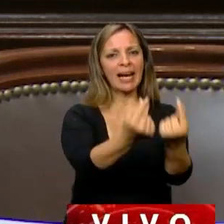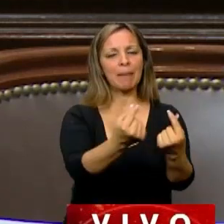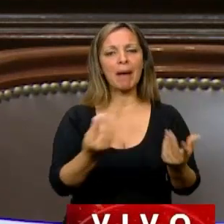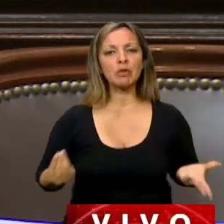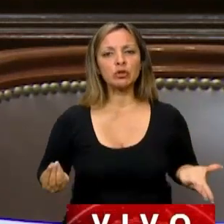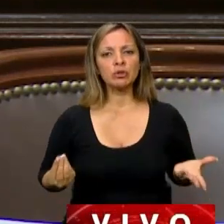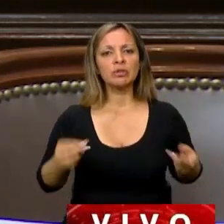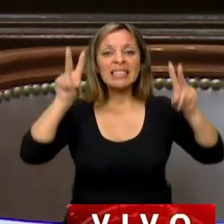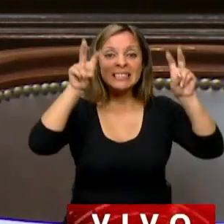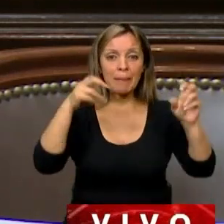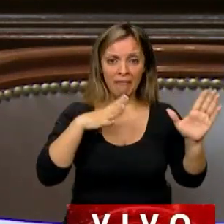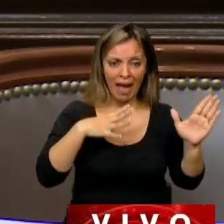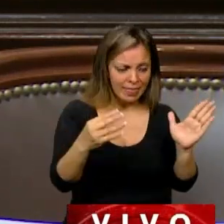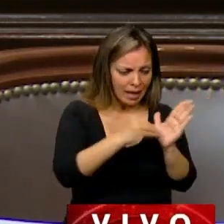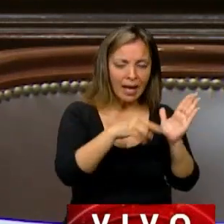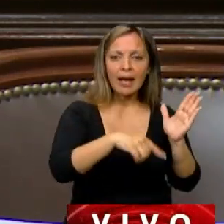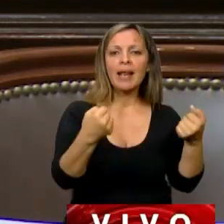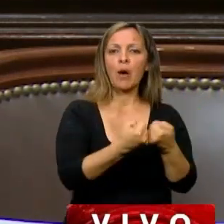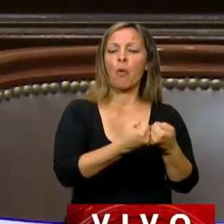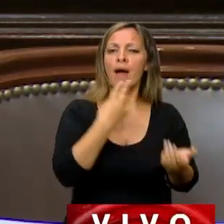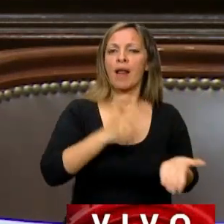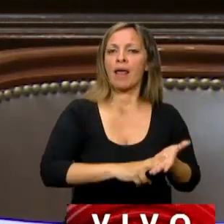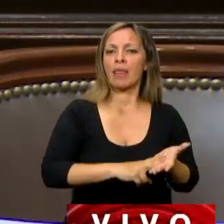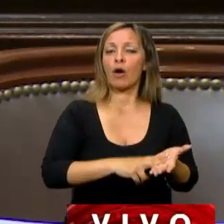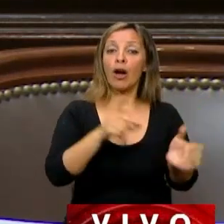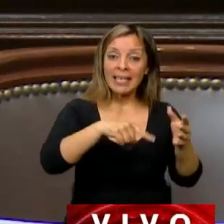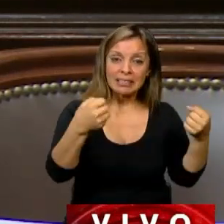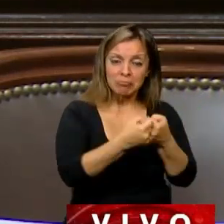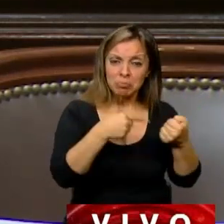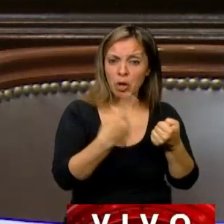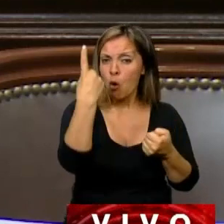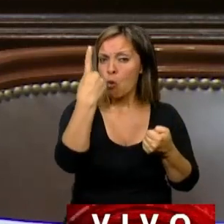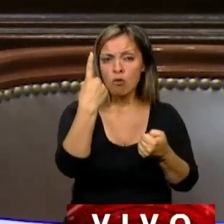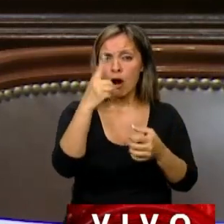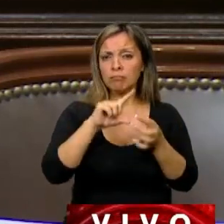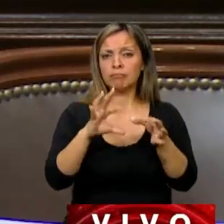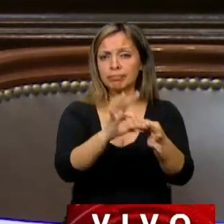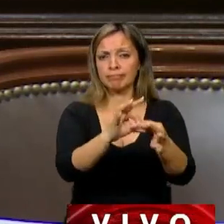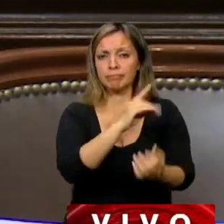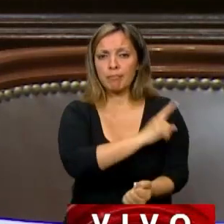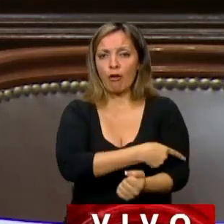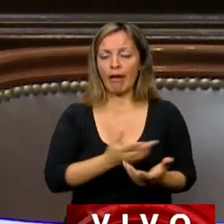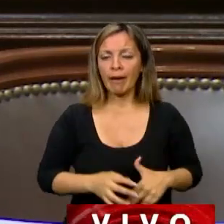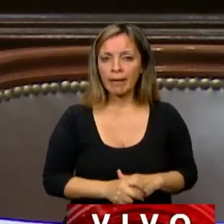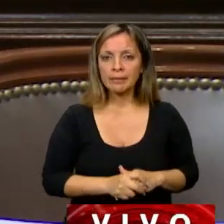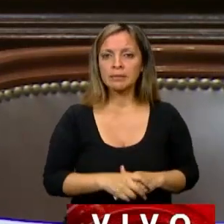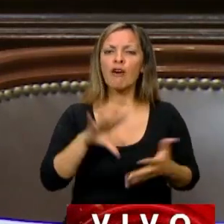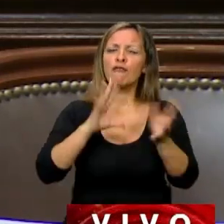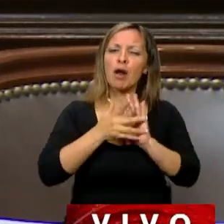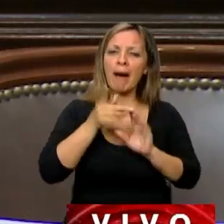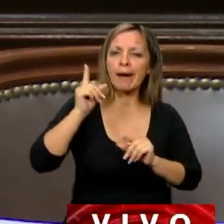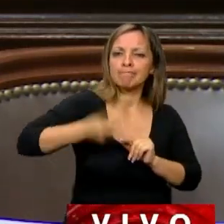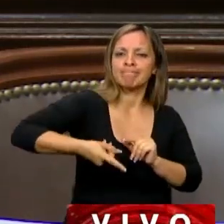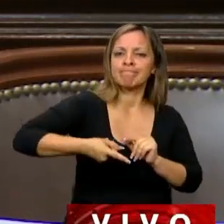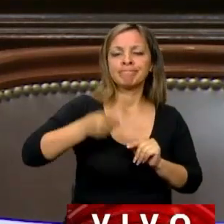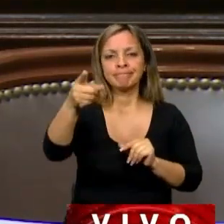que no están en este consenso fiscal, que obviamente, repito, es un consenso unitario en donde se disciplina de alguna mente a